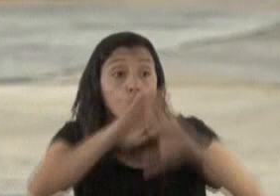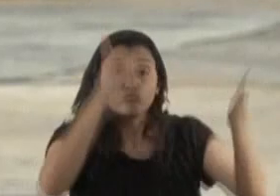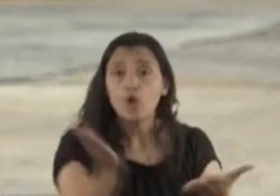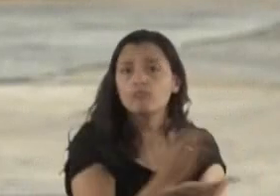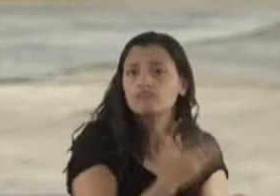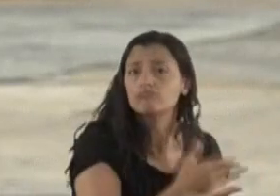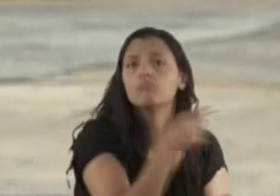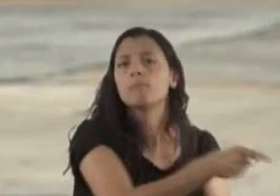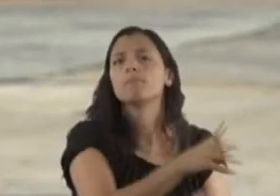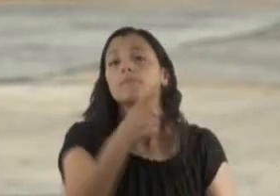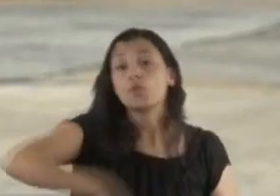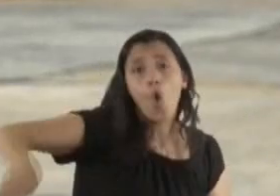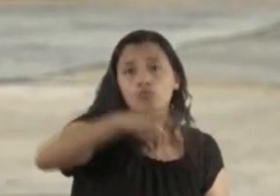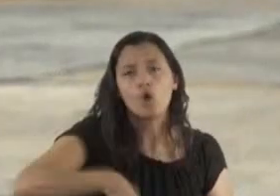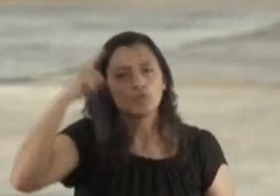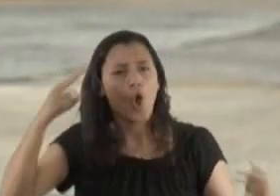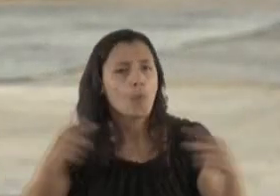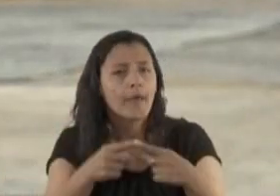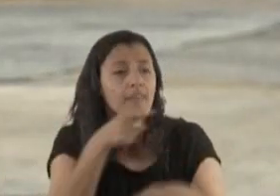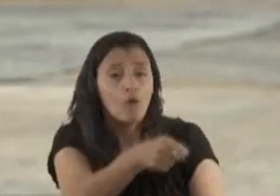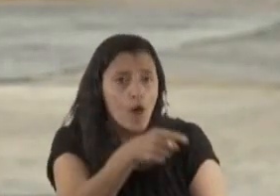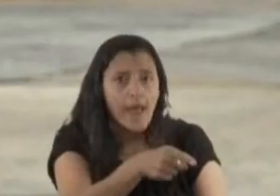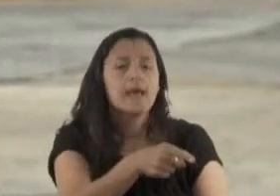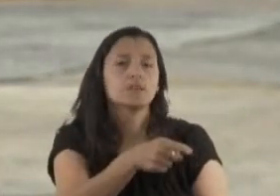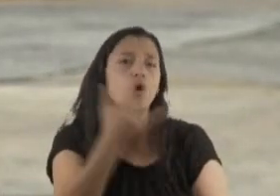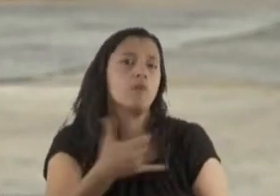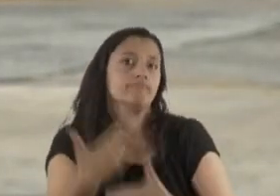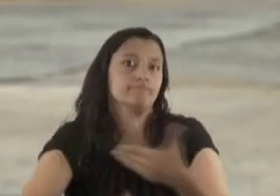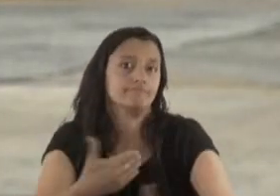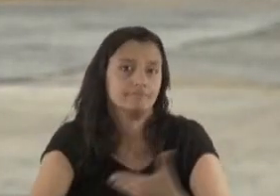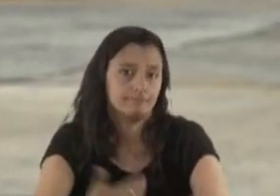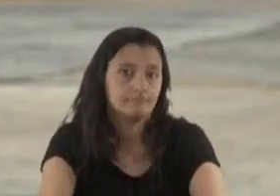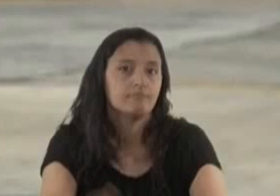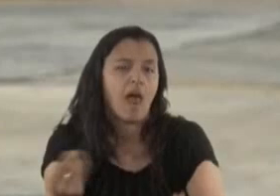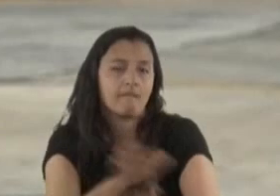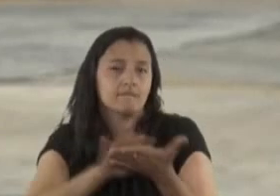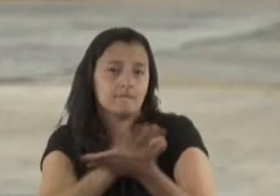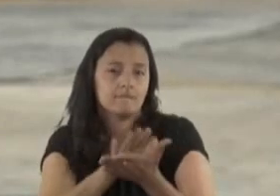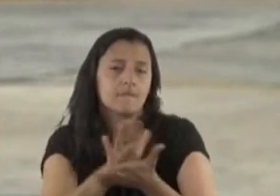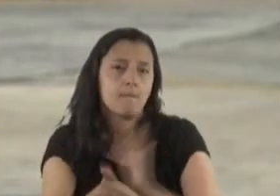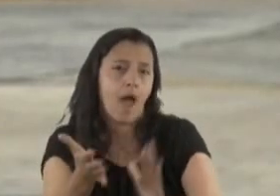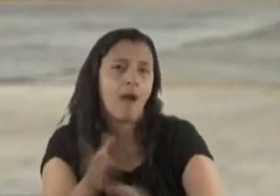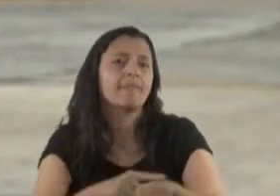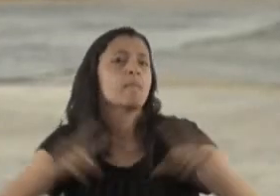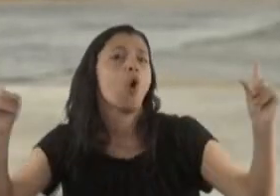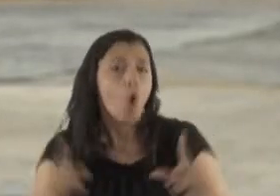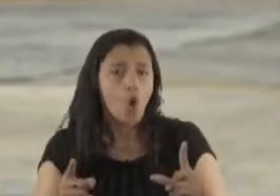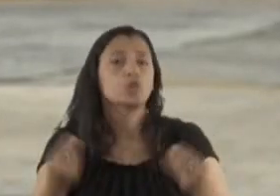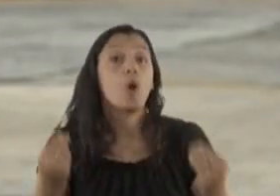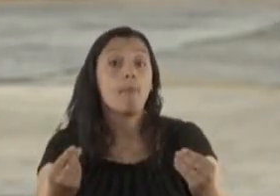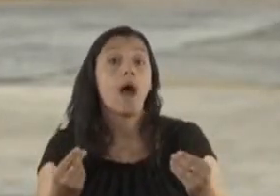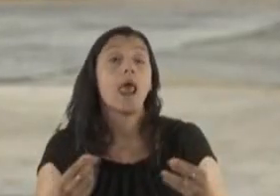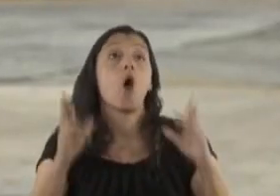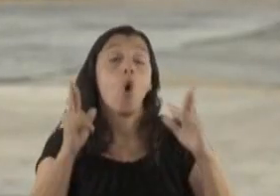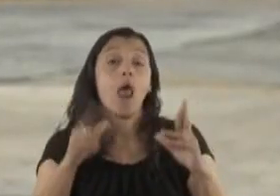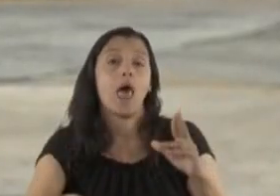así que con la expectativa que es pueda avanzar y resolverse pronto para pasar